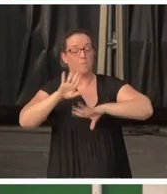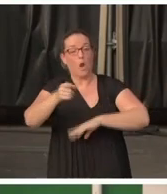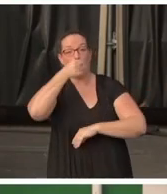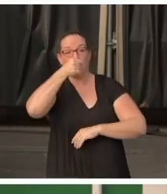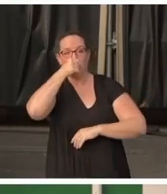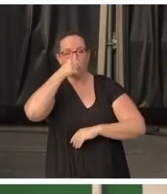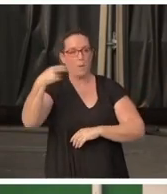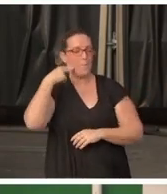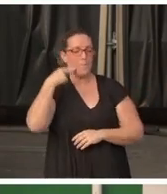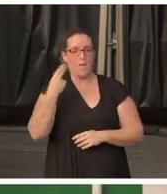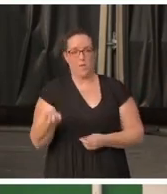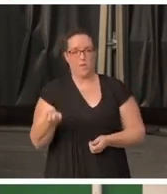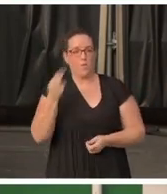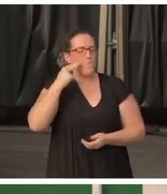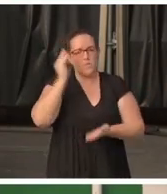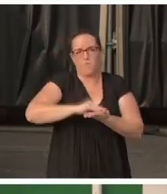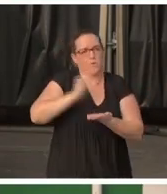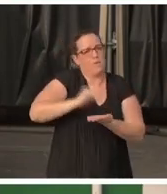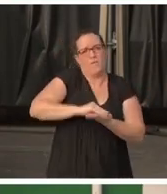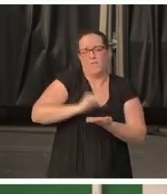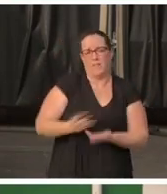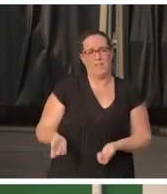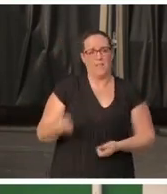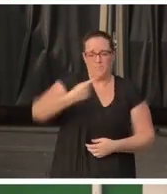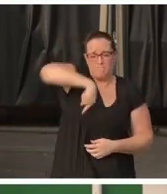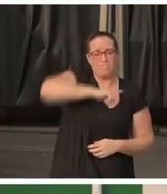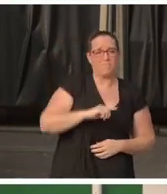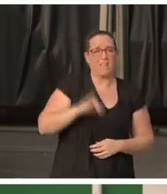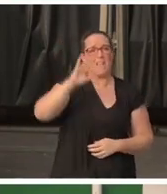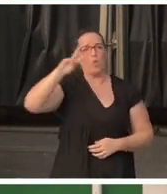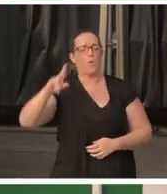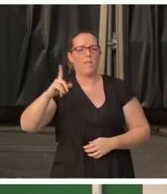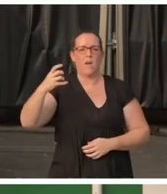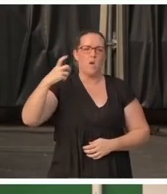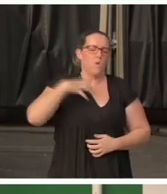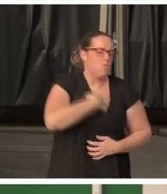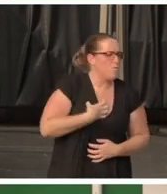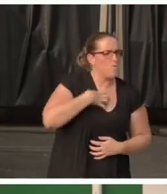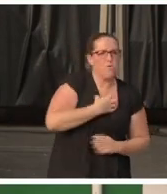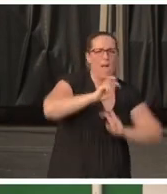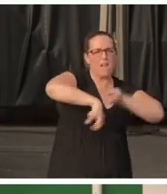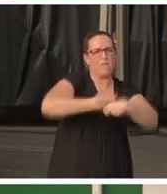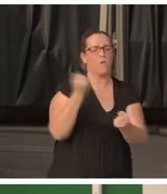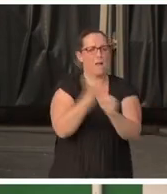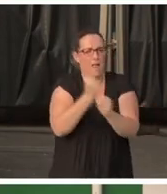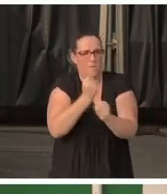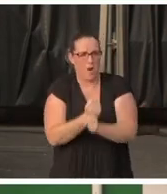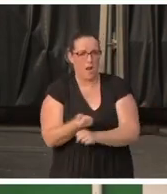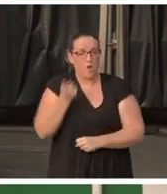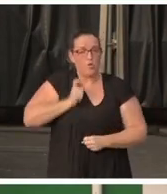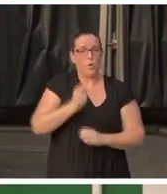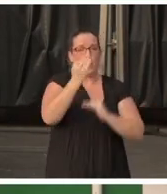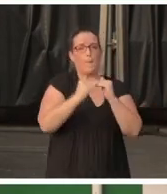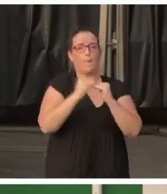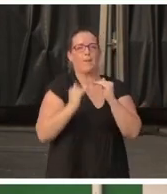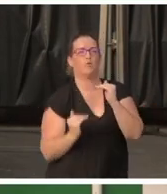tiemblan demasiadas veces. Nos ha costado mucho sacar adelante la reforma laboral, subir el salario mínimo